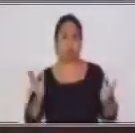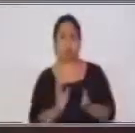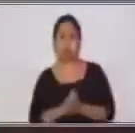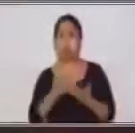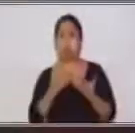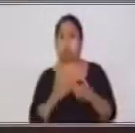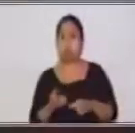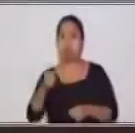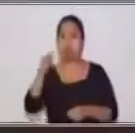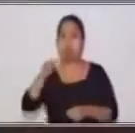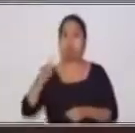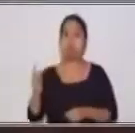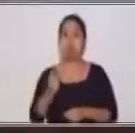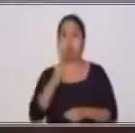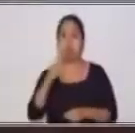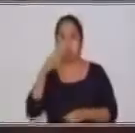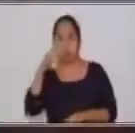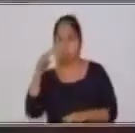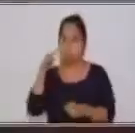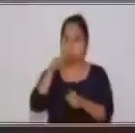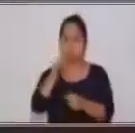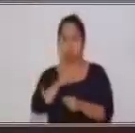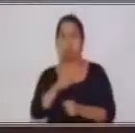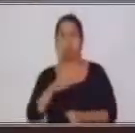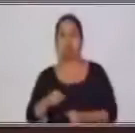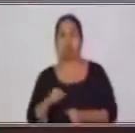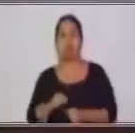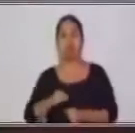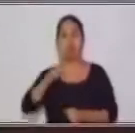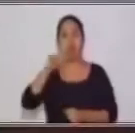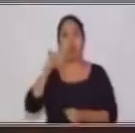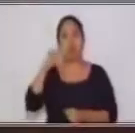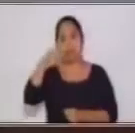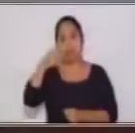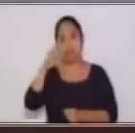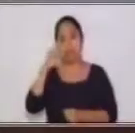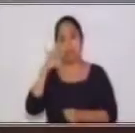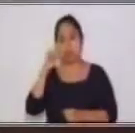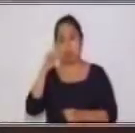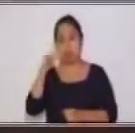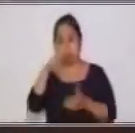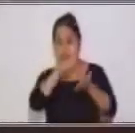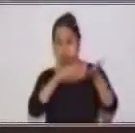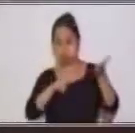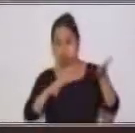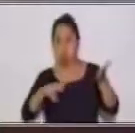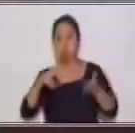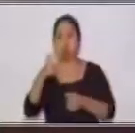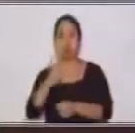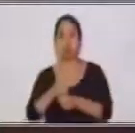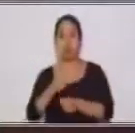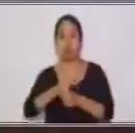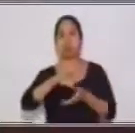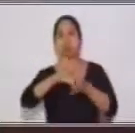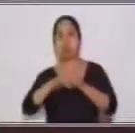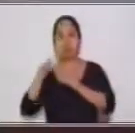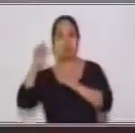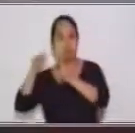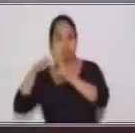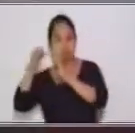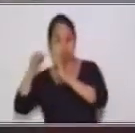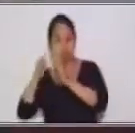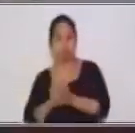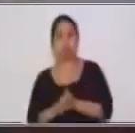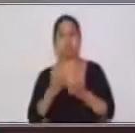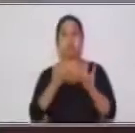a identificar la literatura guatemalteca y después vamos a pasarnos a identificar el cine en Guatemala. Pero